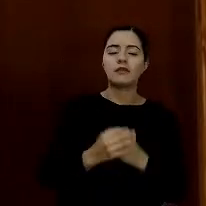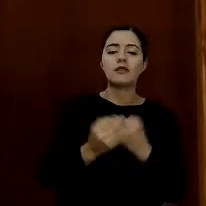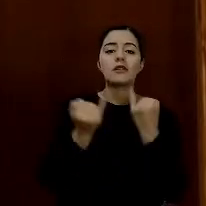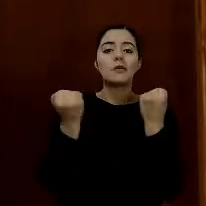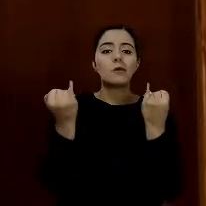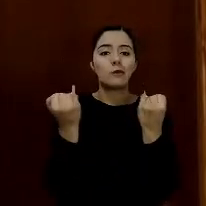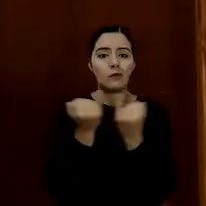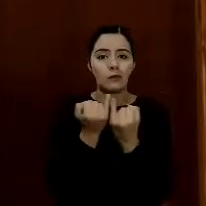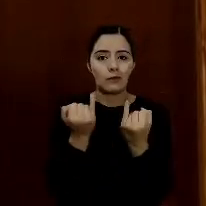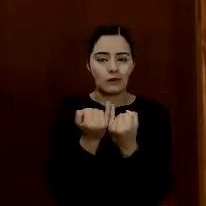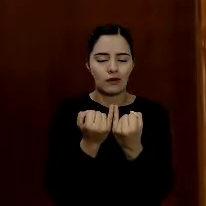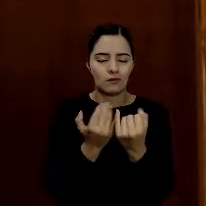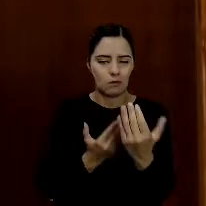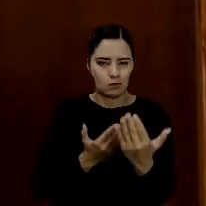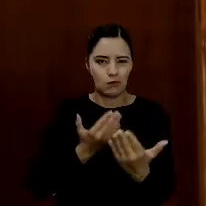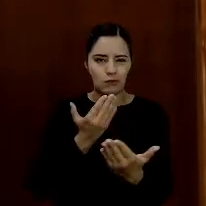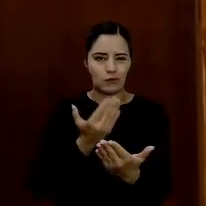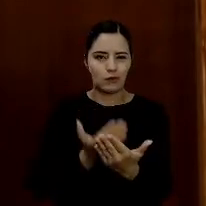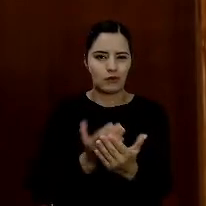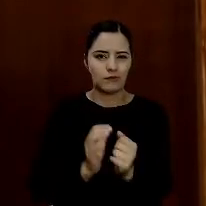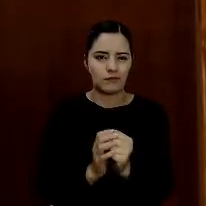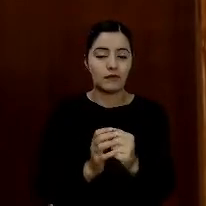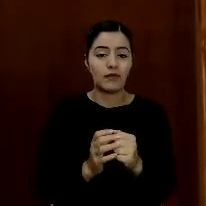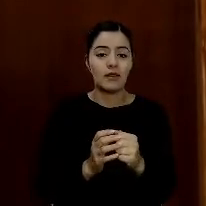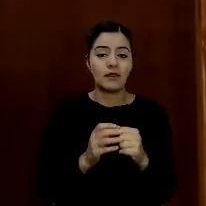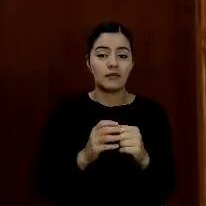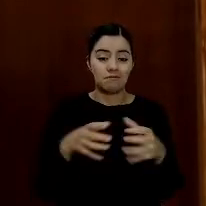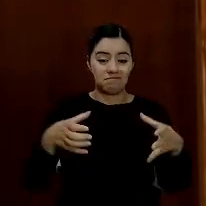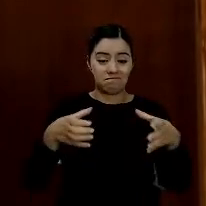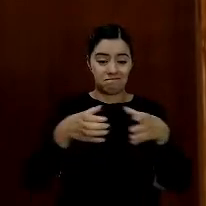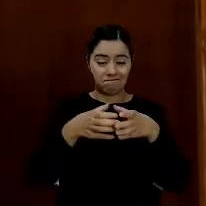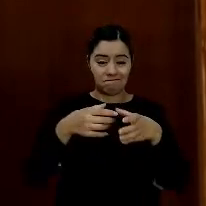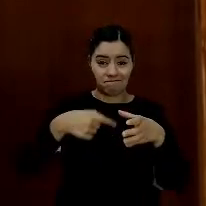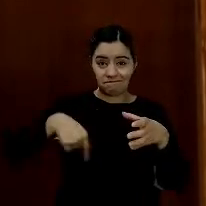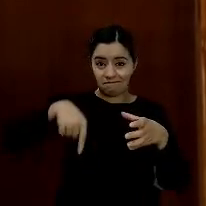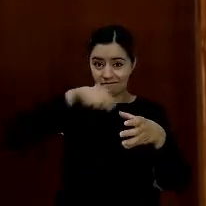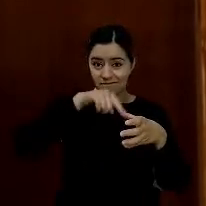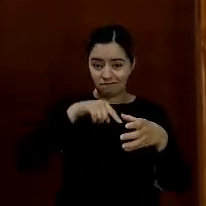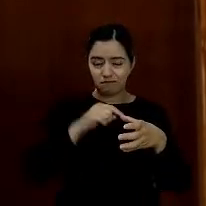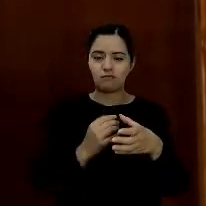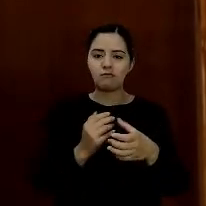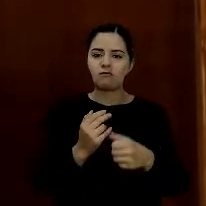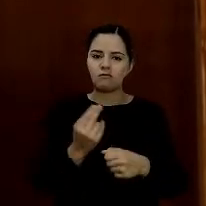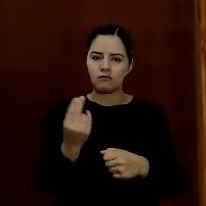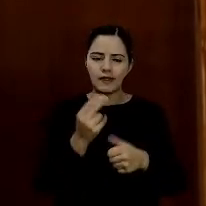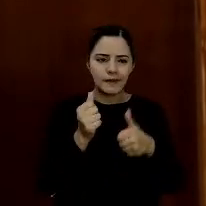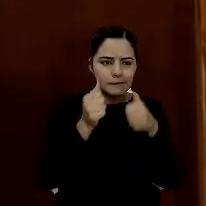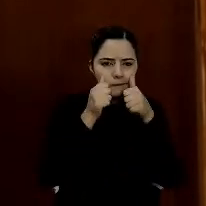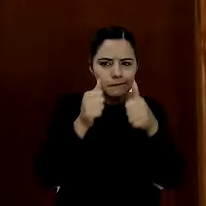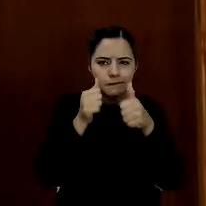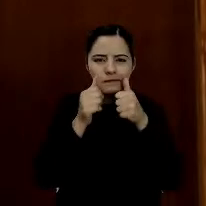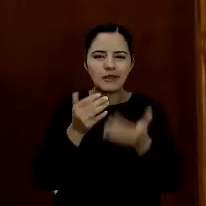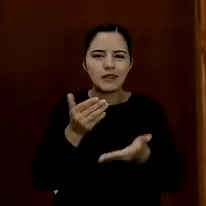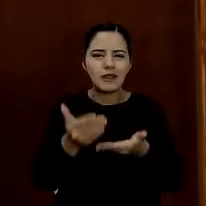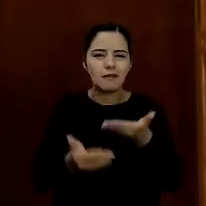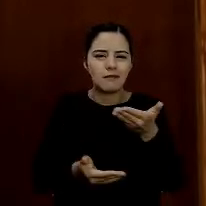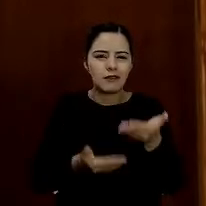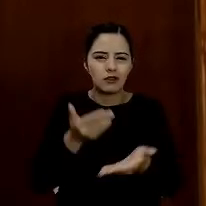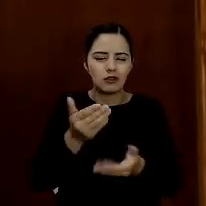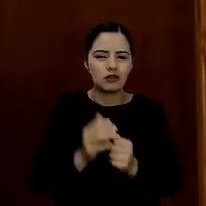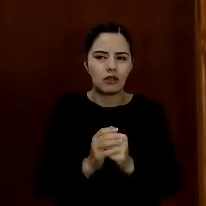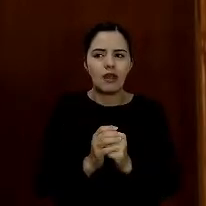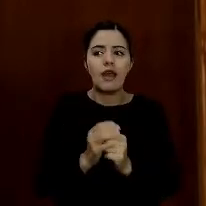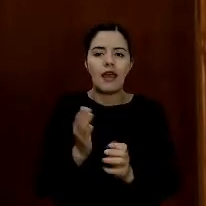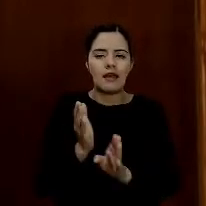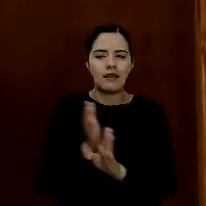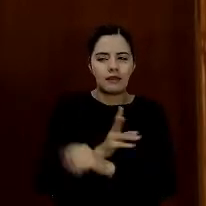Además, propone que dicho organismo prestará servicios bajo los principios